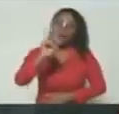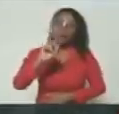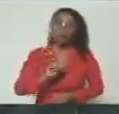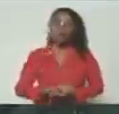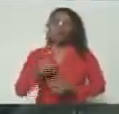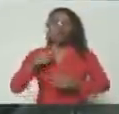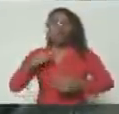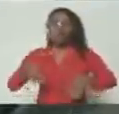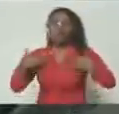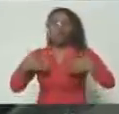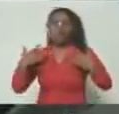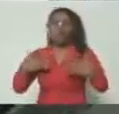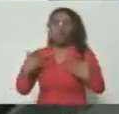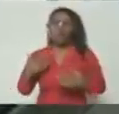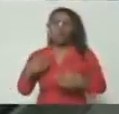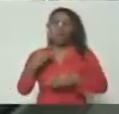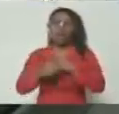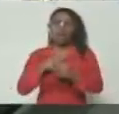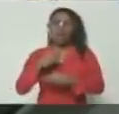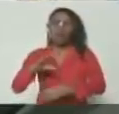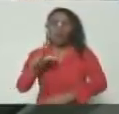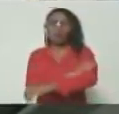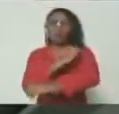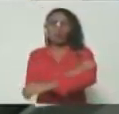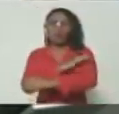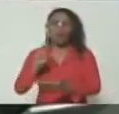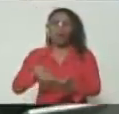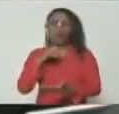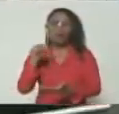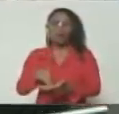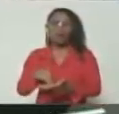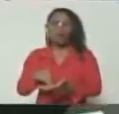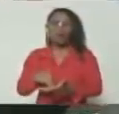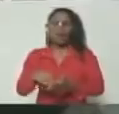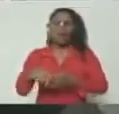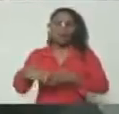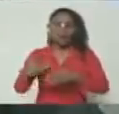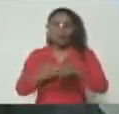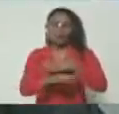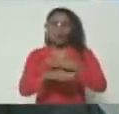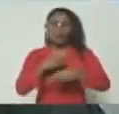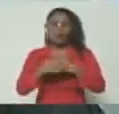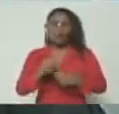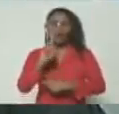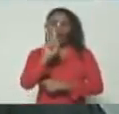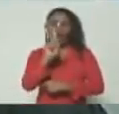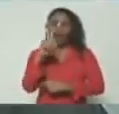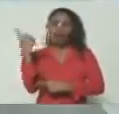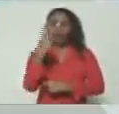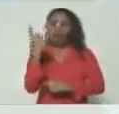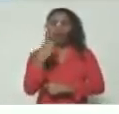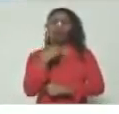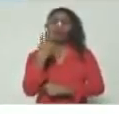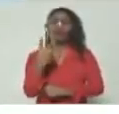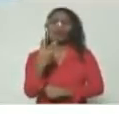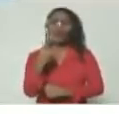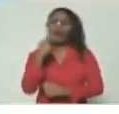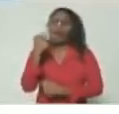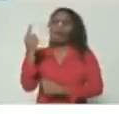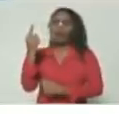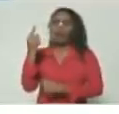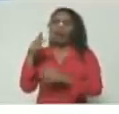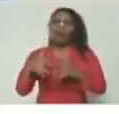Me alegro que esté surgiendo una oposición nacionalista y que vayamos construyendo una sola voz y le digamos a